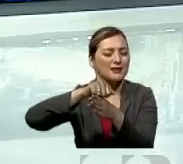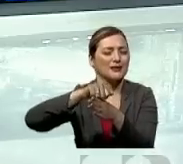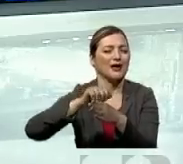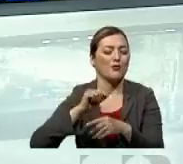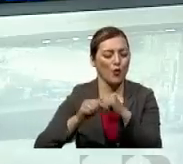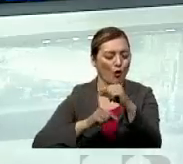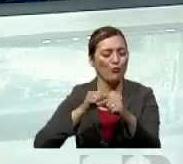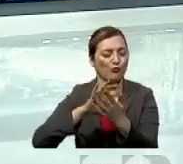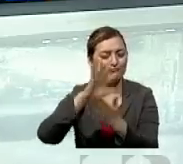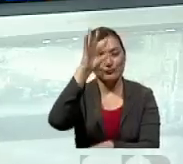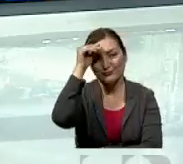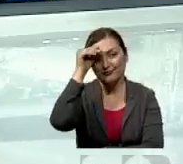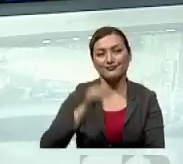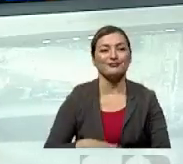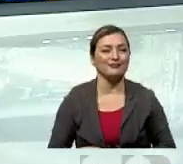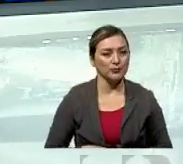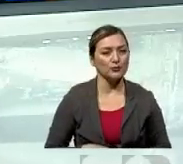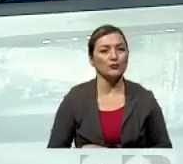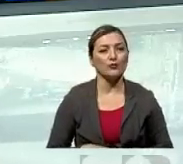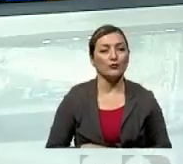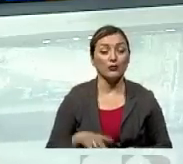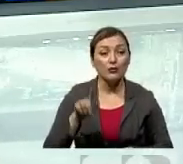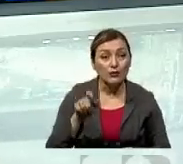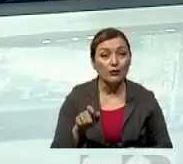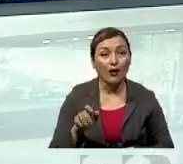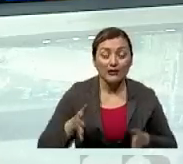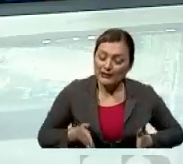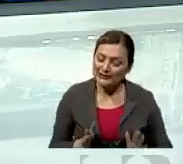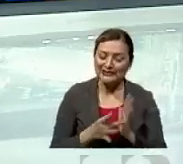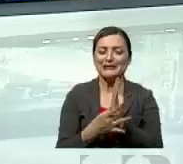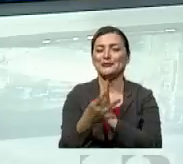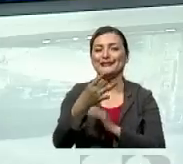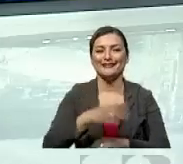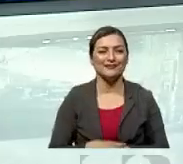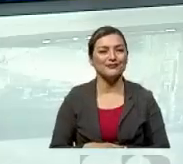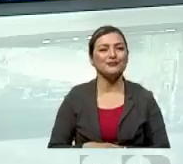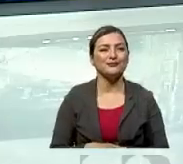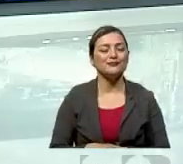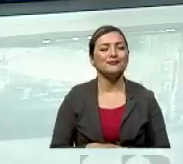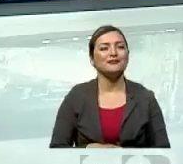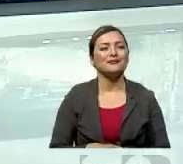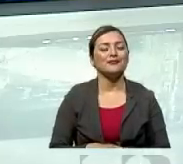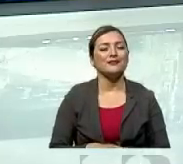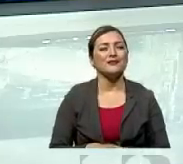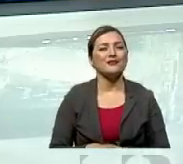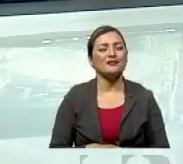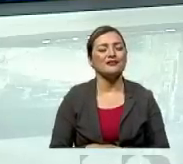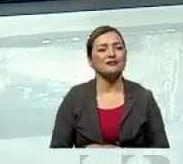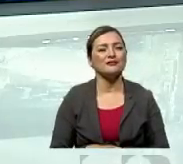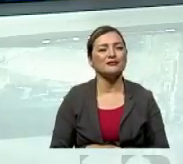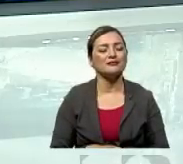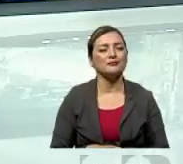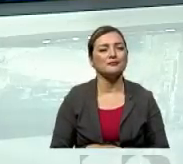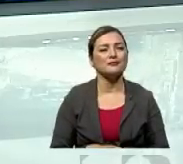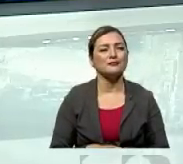cogiendo ahí el tino. Pero sin duda se necesita nacer con esa habilidad. Exacto. Y sobre todo, además de nacer con